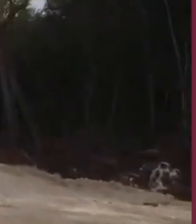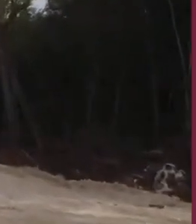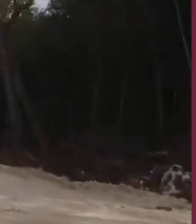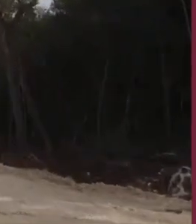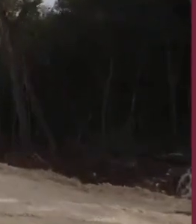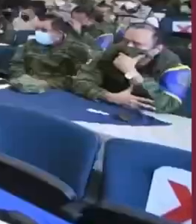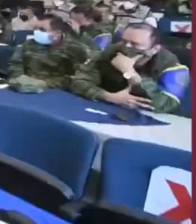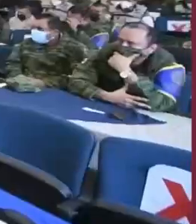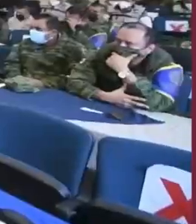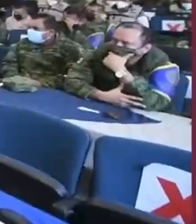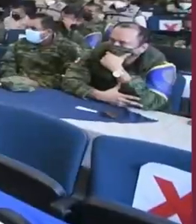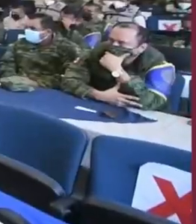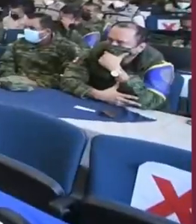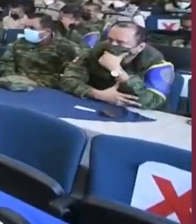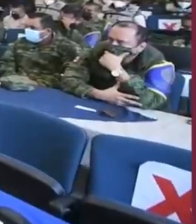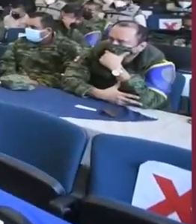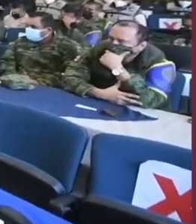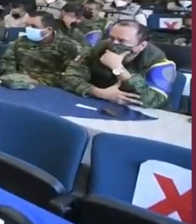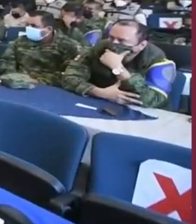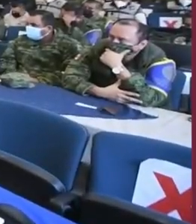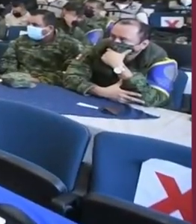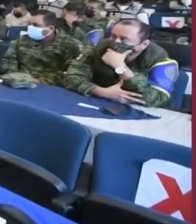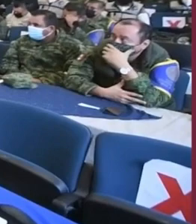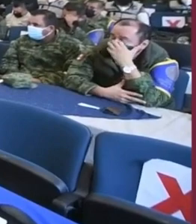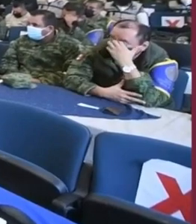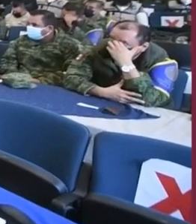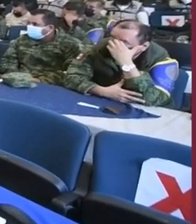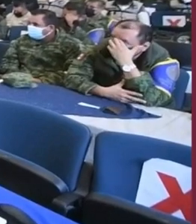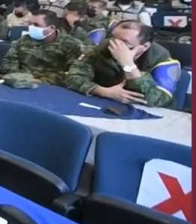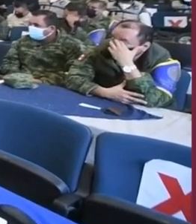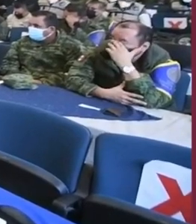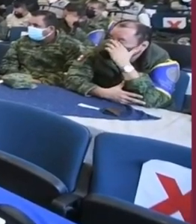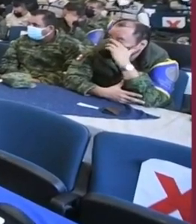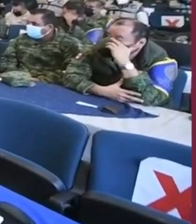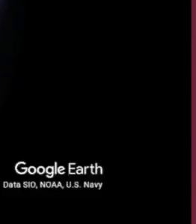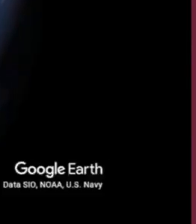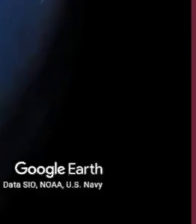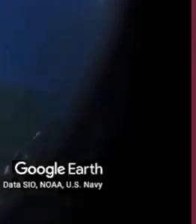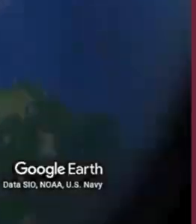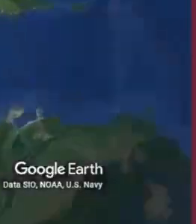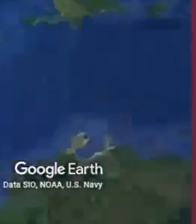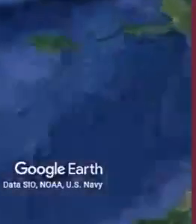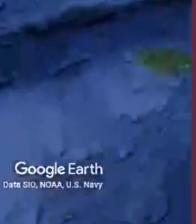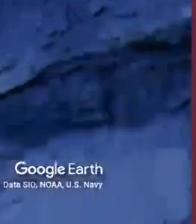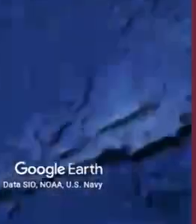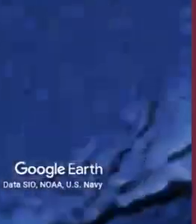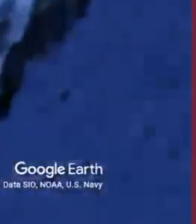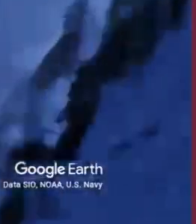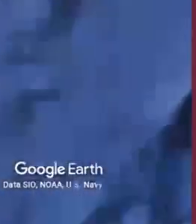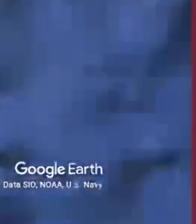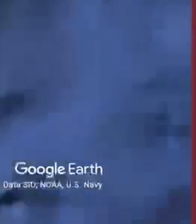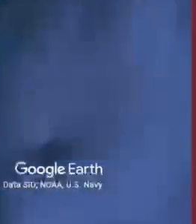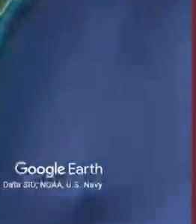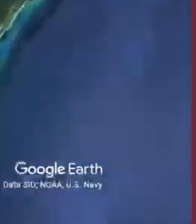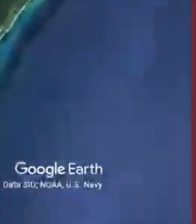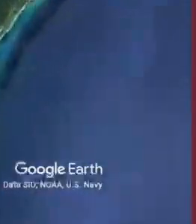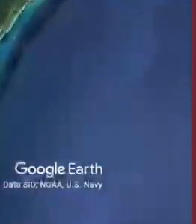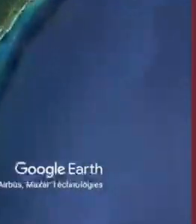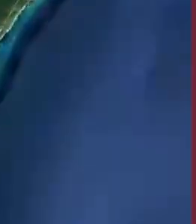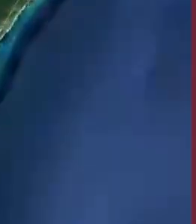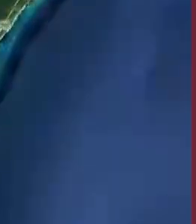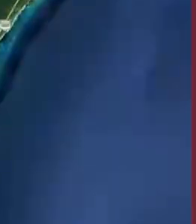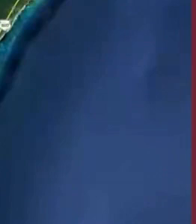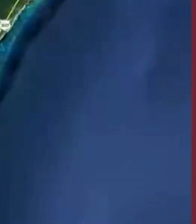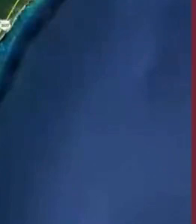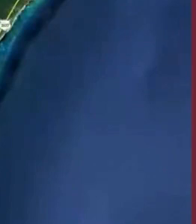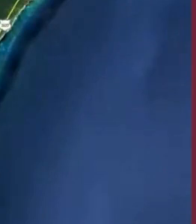económica, legal y ambiental. Se gestionaron los recursos económicos y se adquirieron los predios necesarios, no sin antes referir